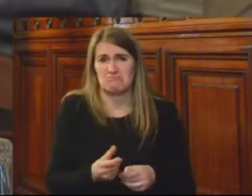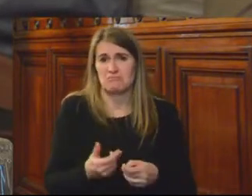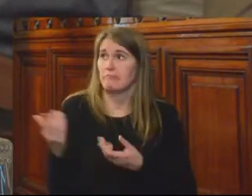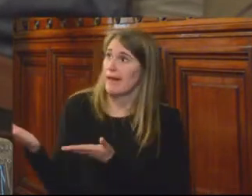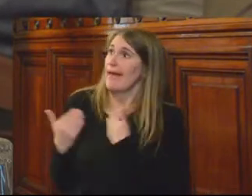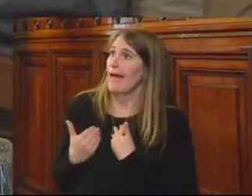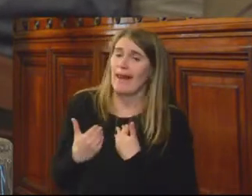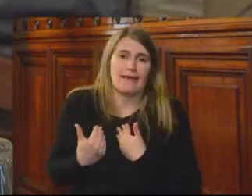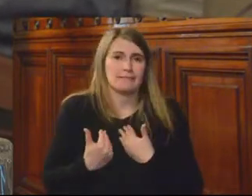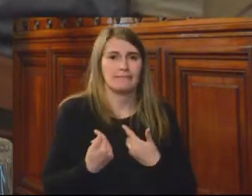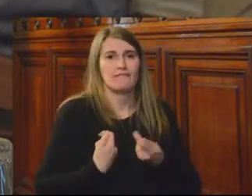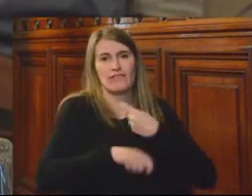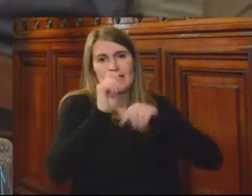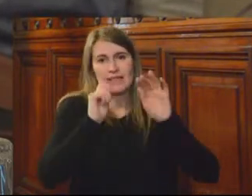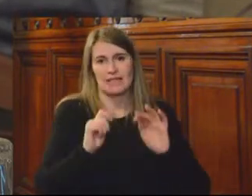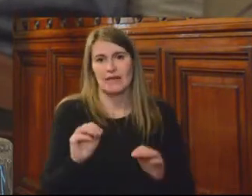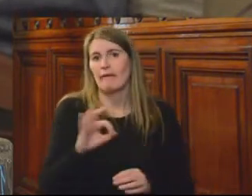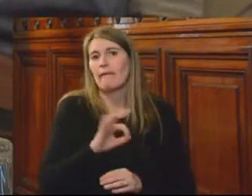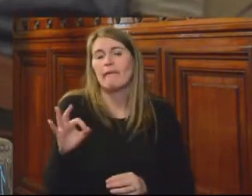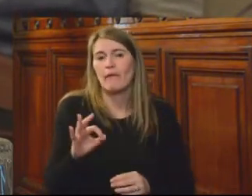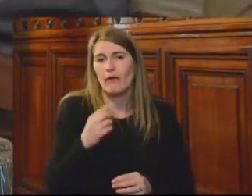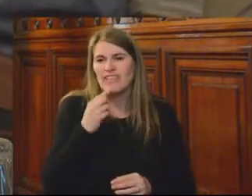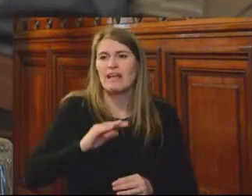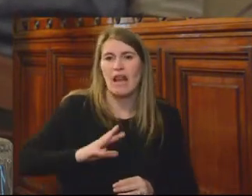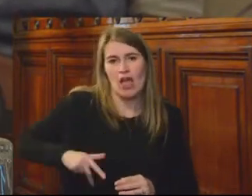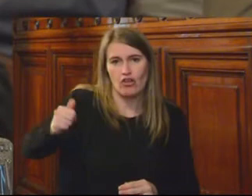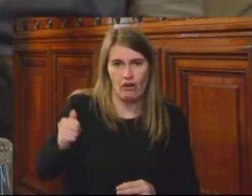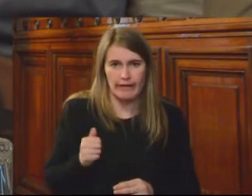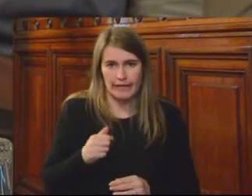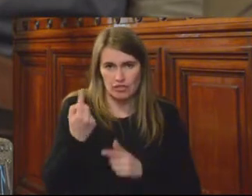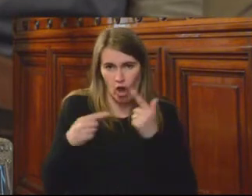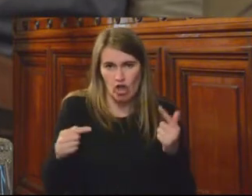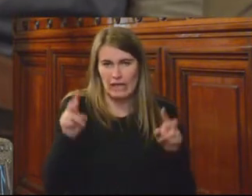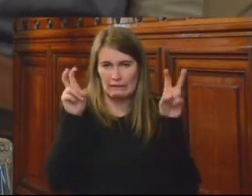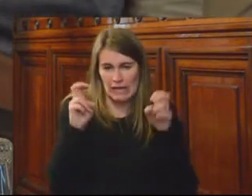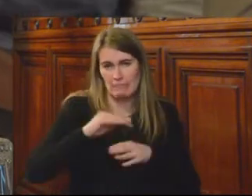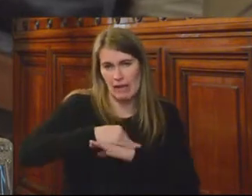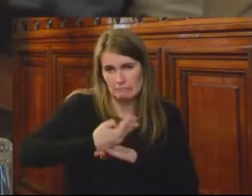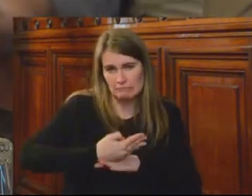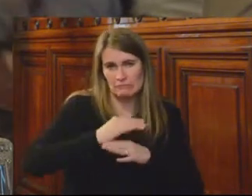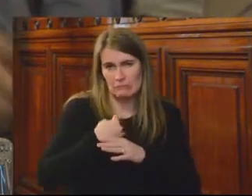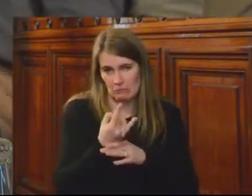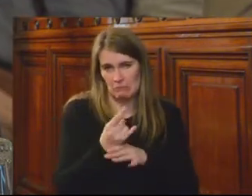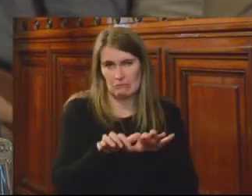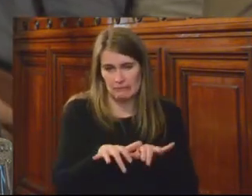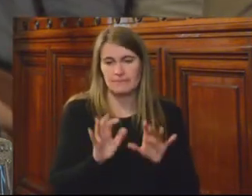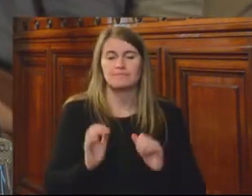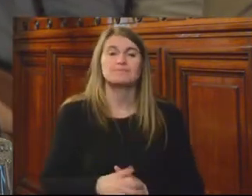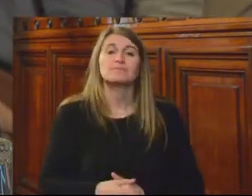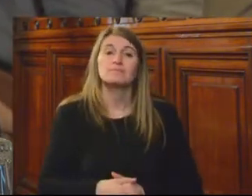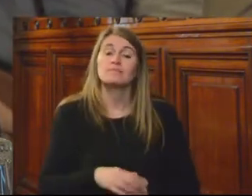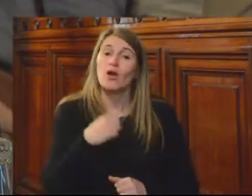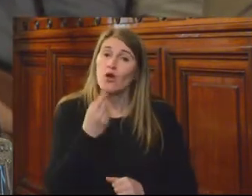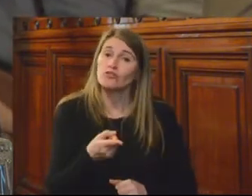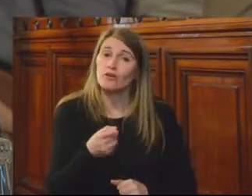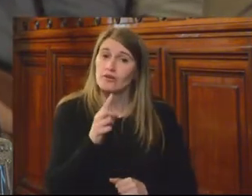una laptop, se les extraída por ladrones, pues todo el tema este de las laptops y las computadoras. Y ya para concluir, no quiero